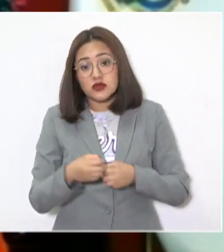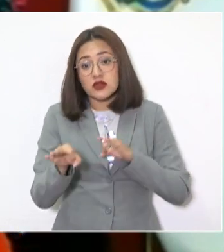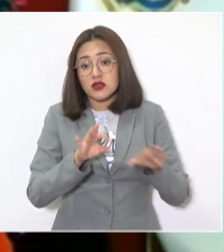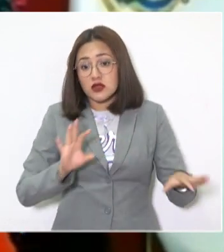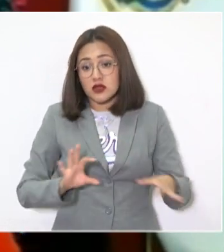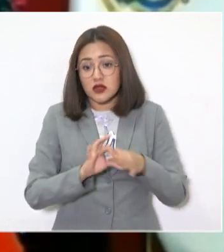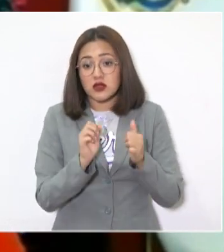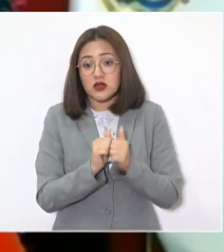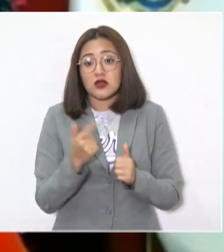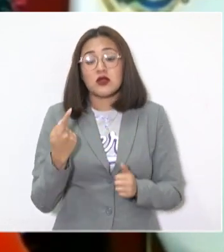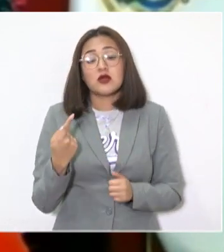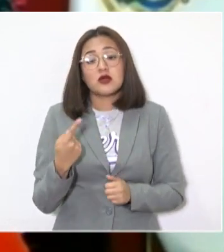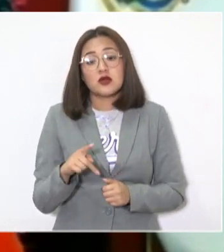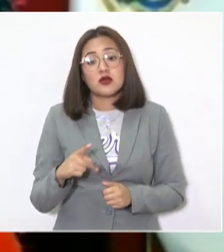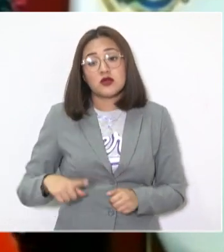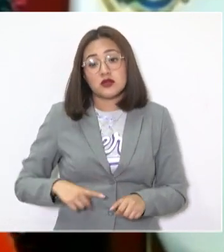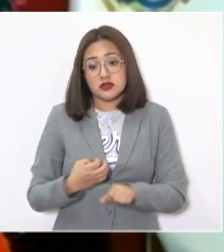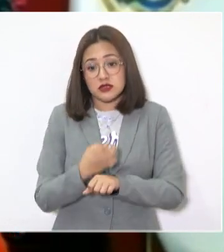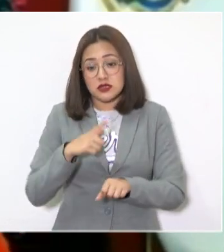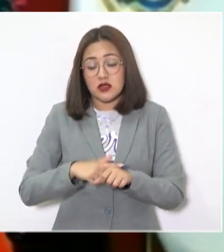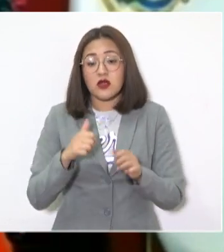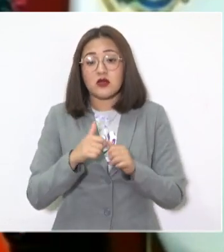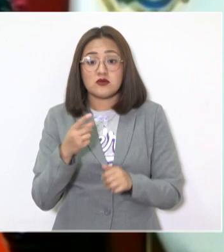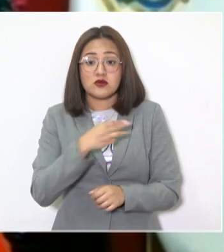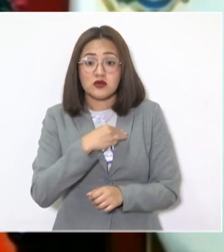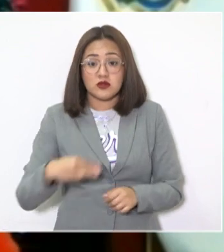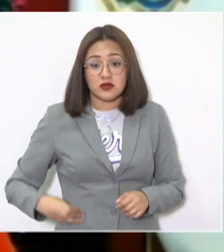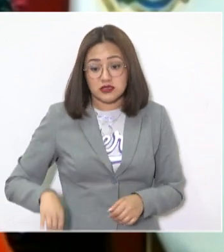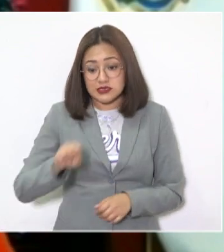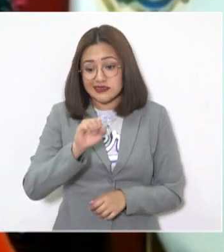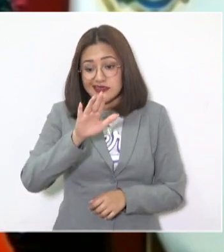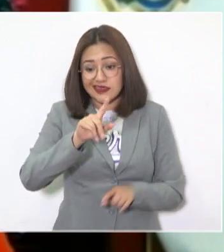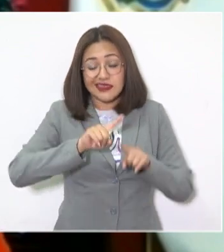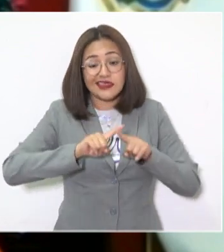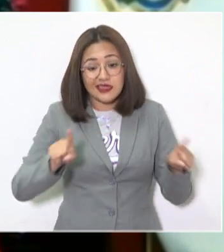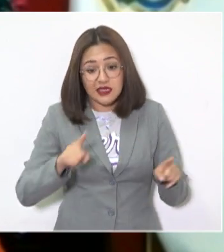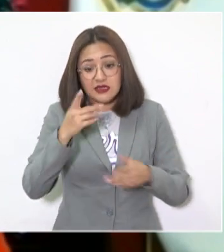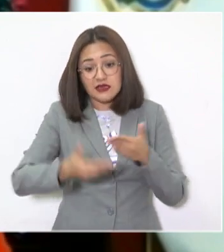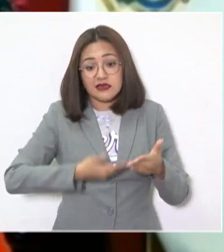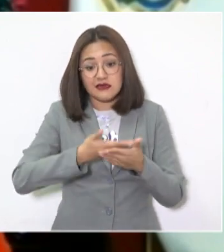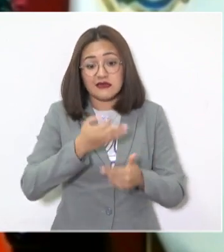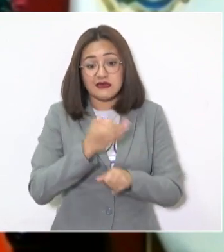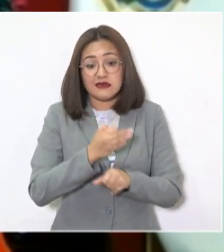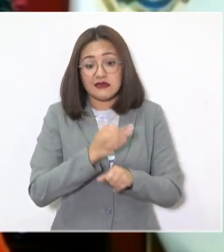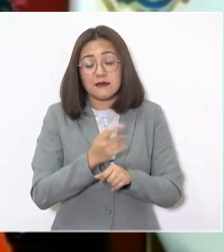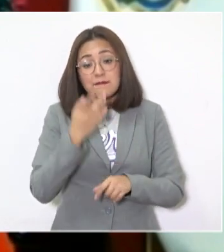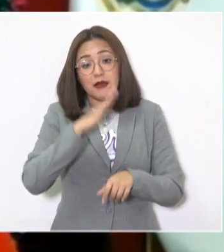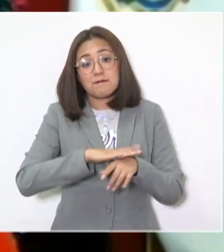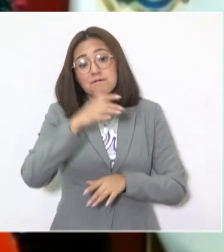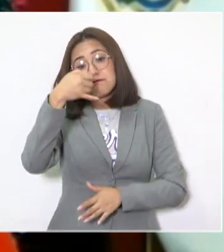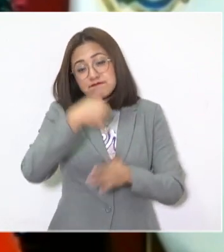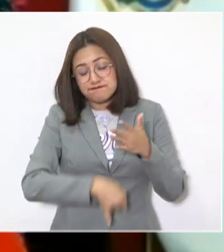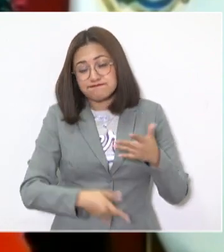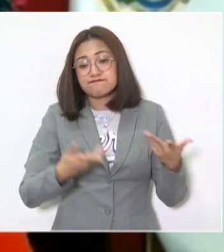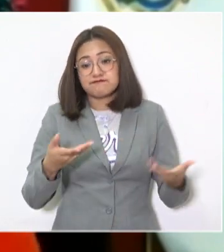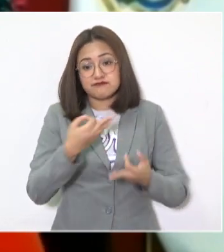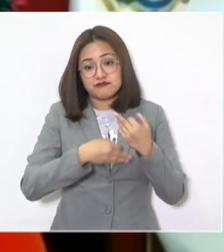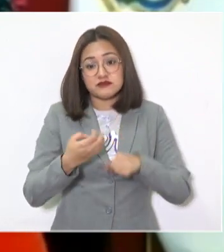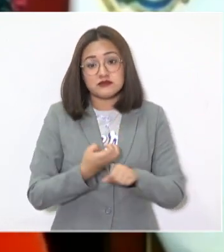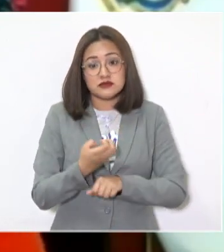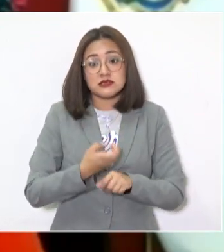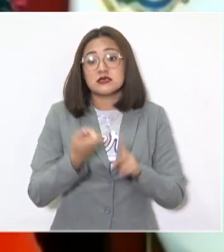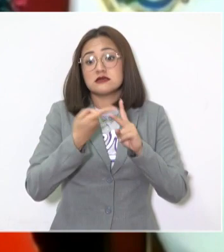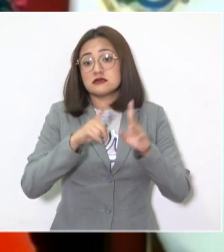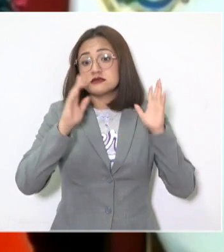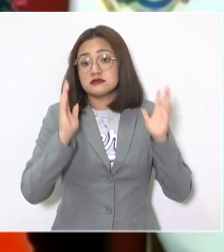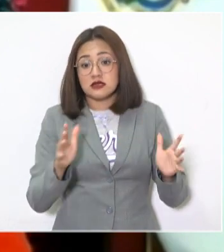en conjunto, el gobierno del estado, con los municipios, con los 65 municipios que presentan las temperaturas más bajas en el estado. Ya se